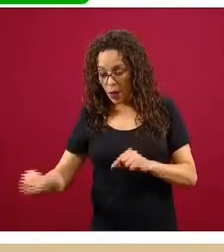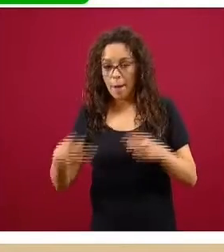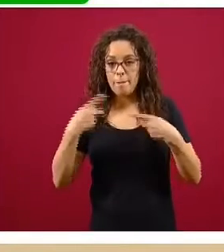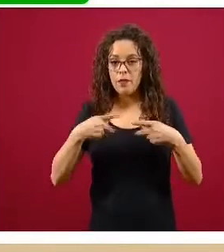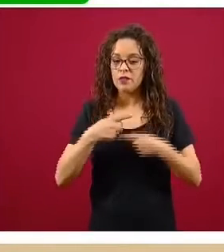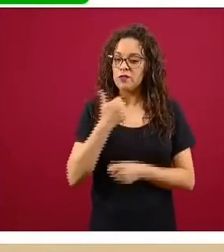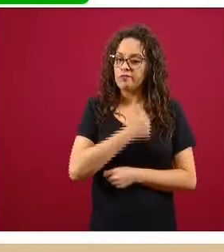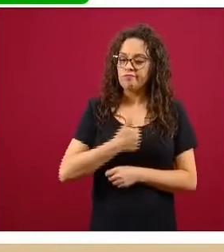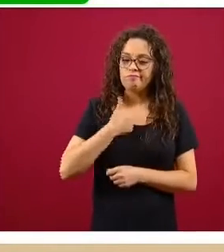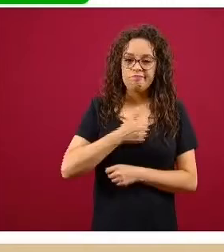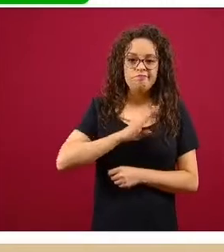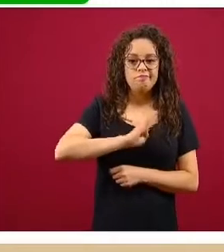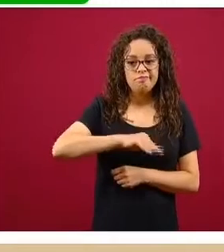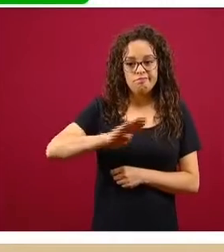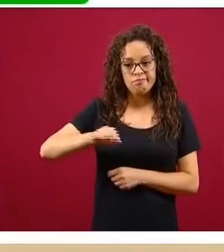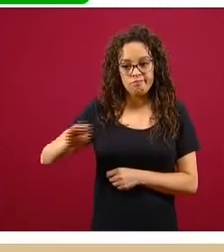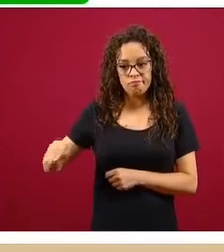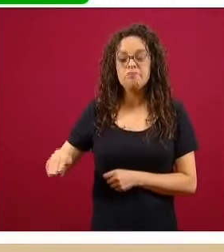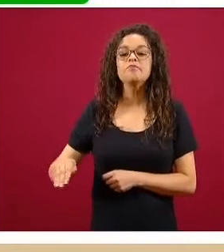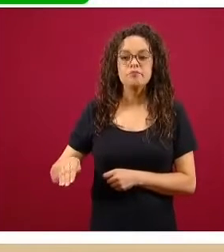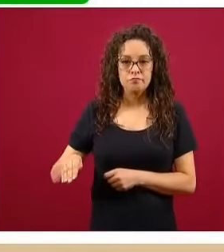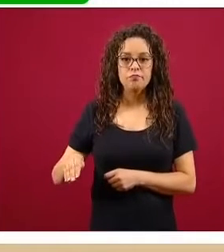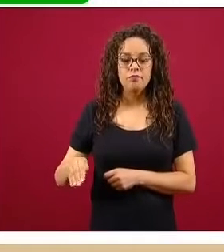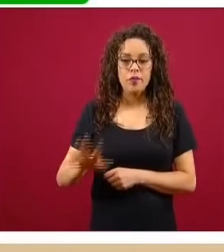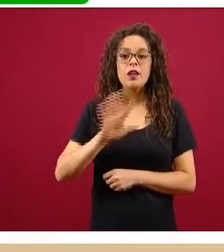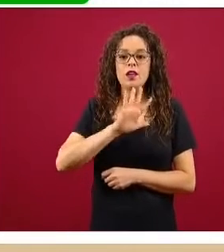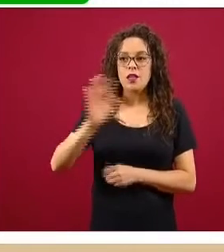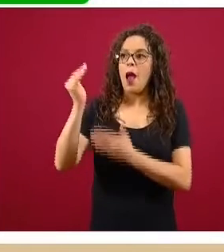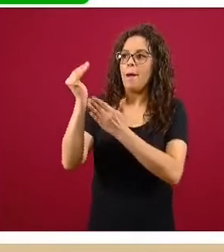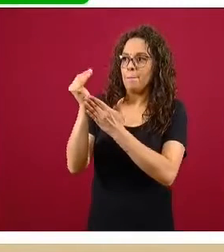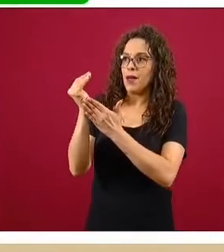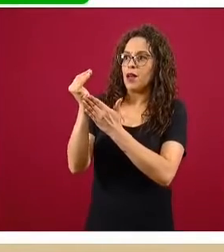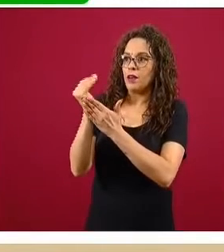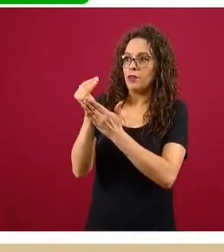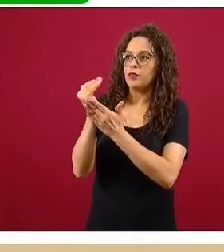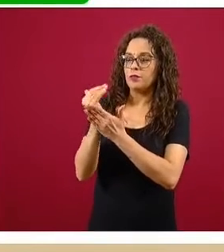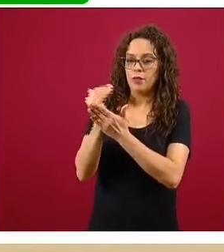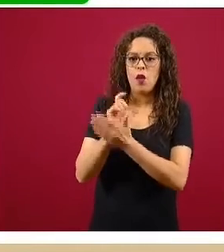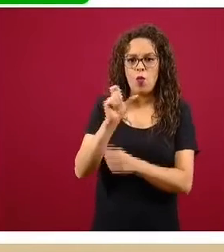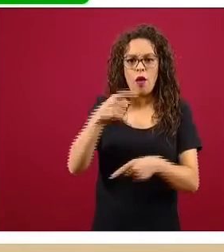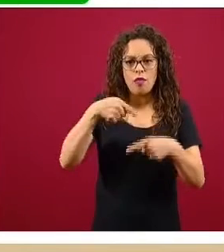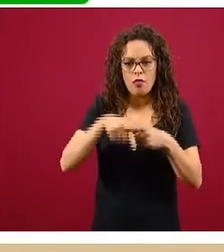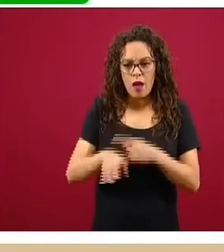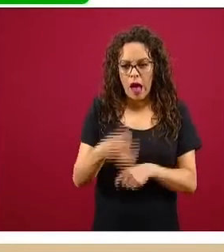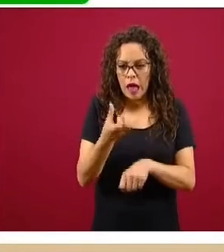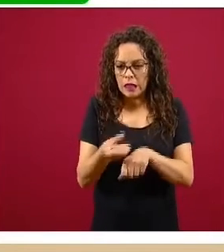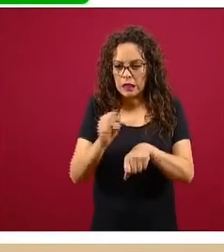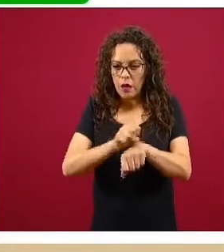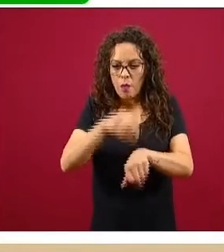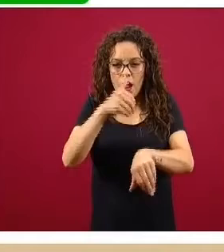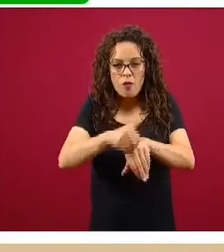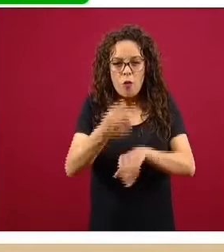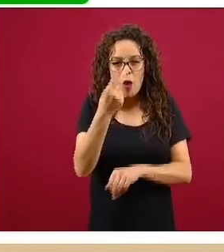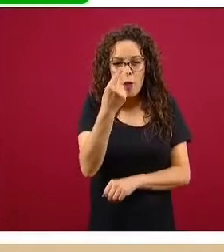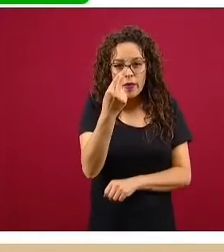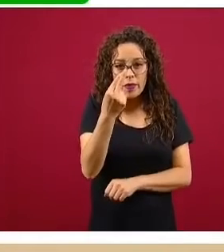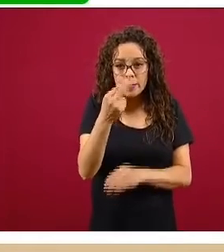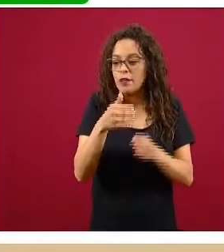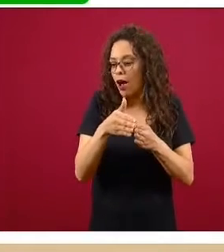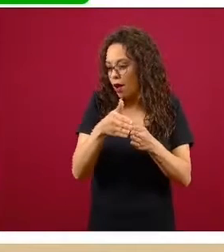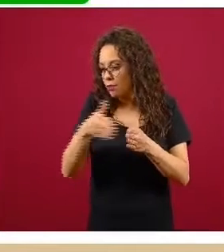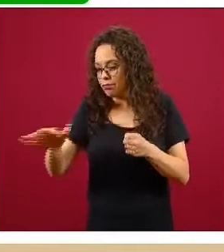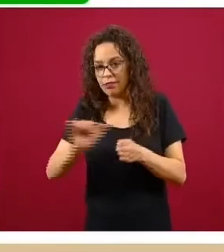continúa también una presentación descendente a partir prácticamente de la semana 25 en adelante, y